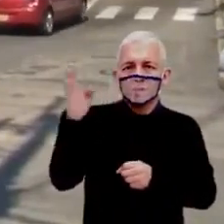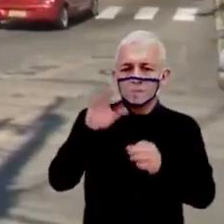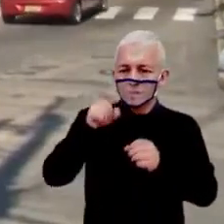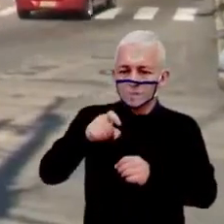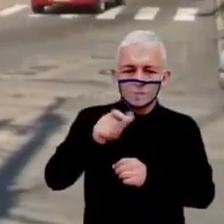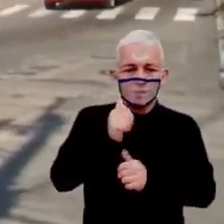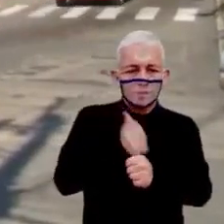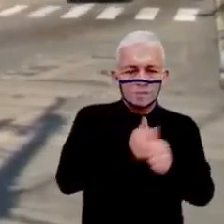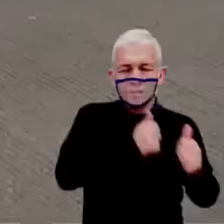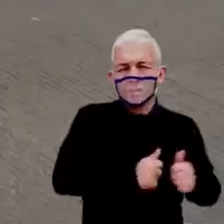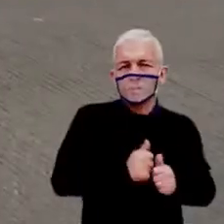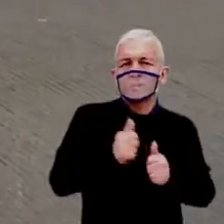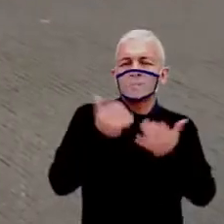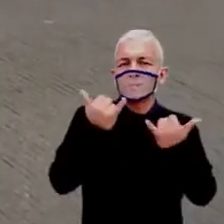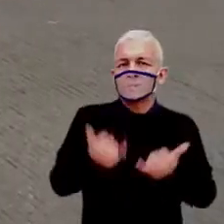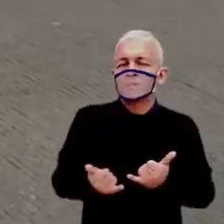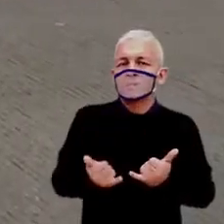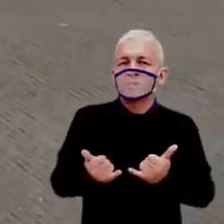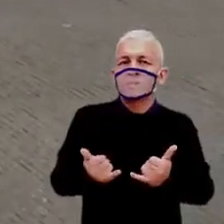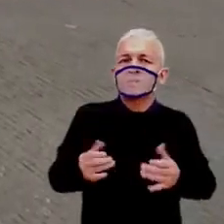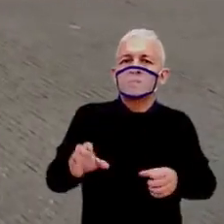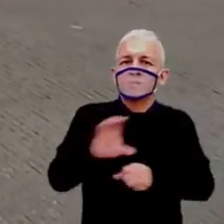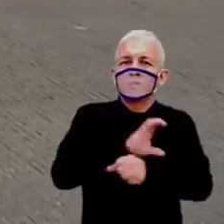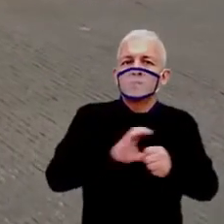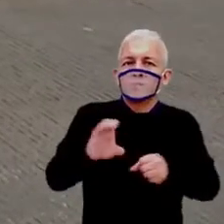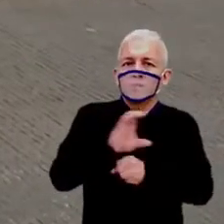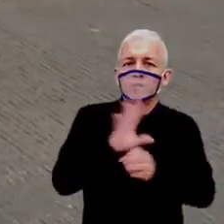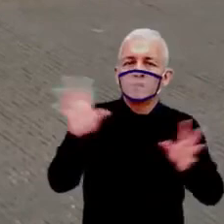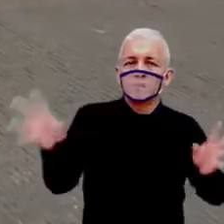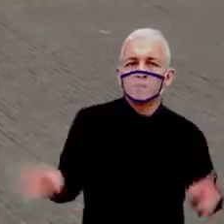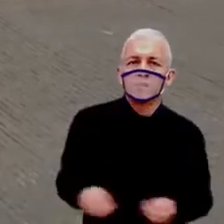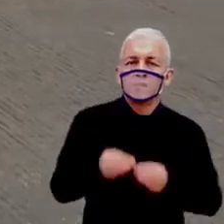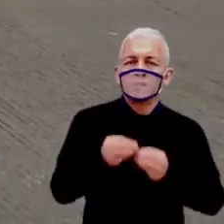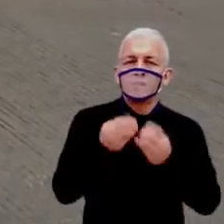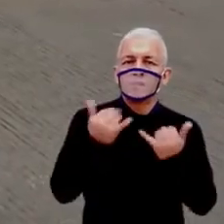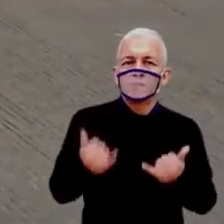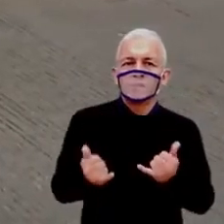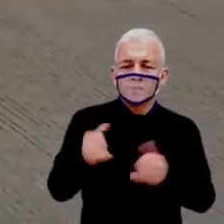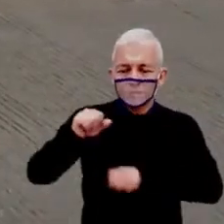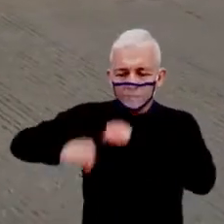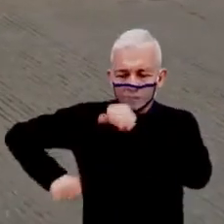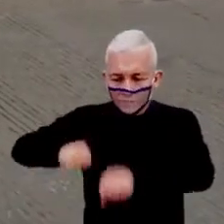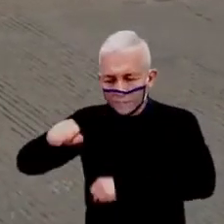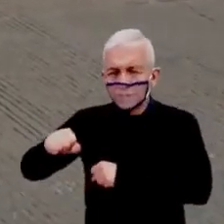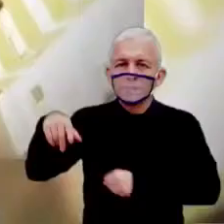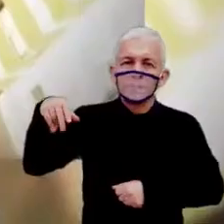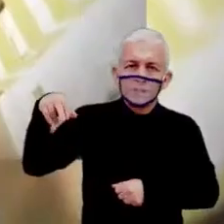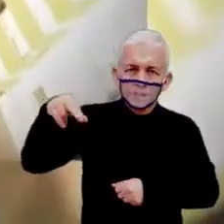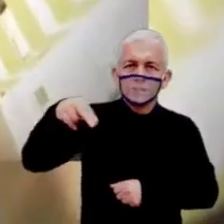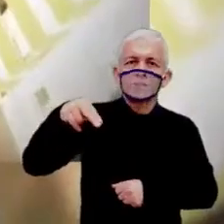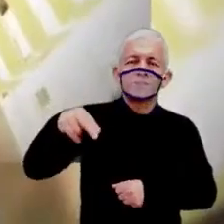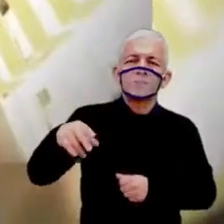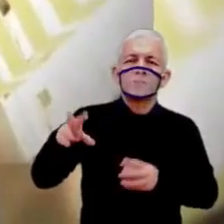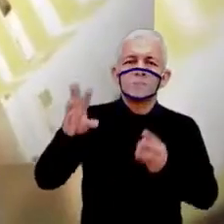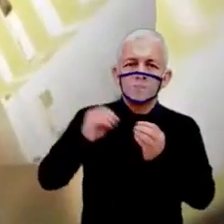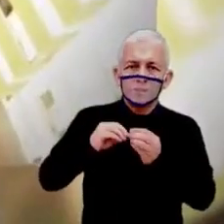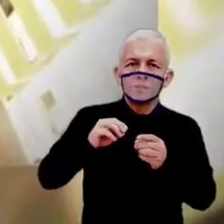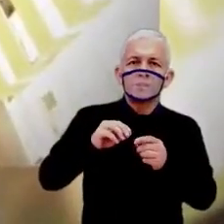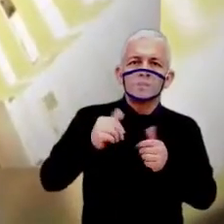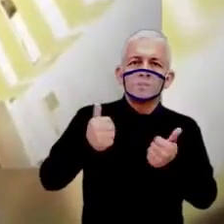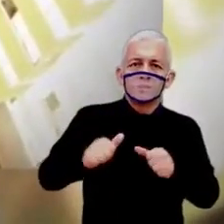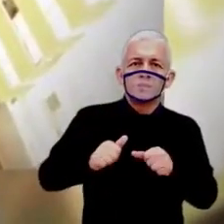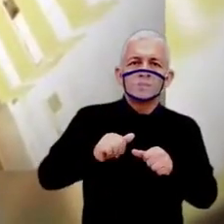las necesidades de todos. Y esa ciudad va a ser más agradable para usar la bicicleta, para caminar y para usar el transporte